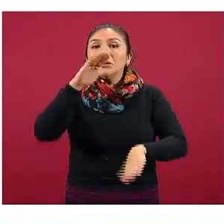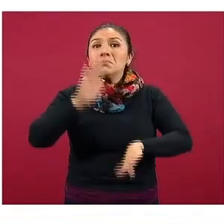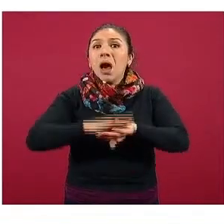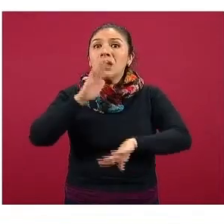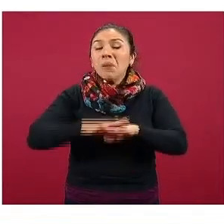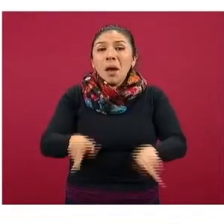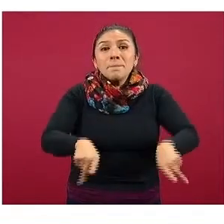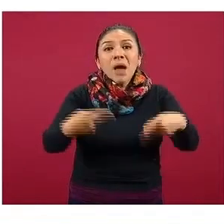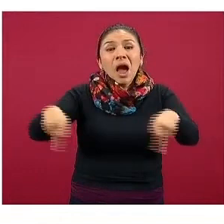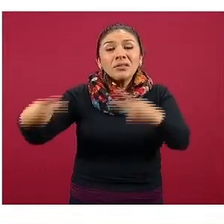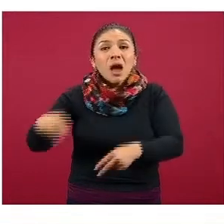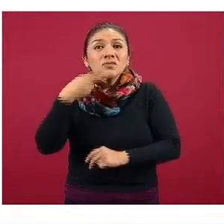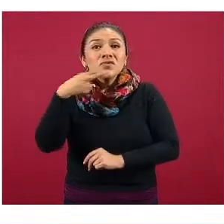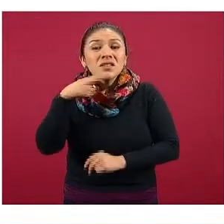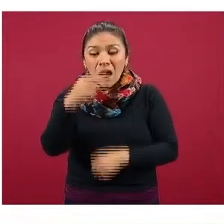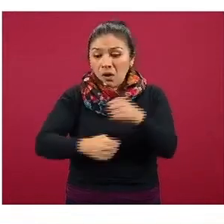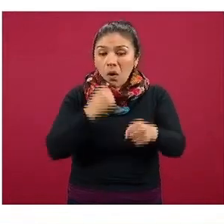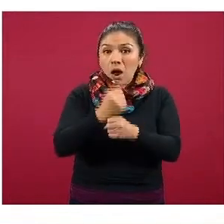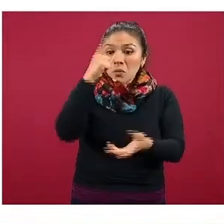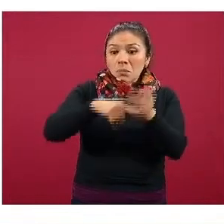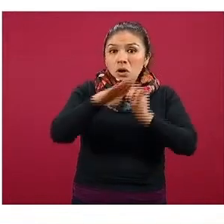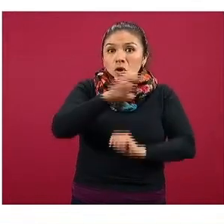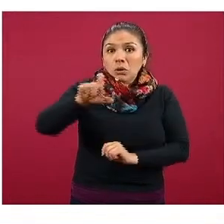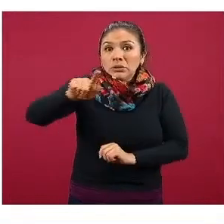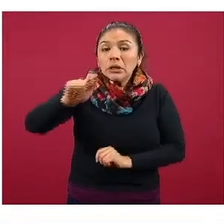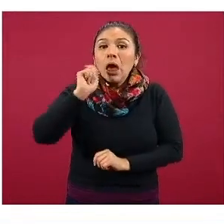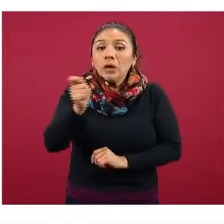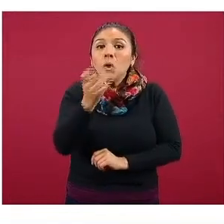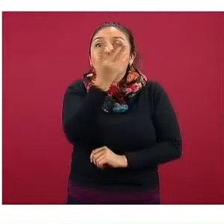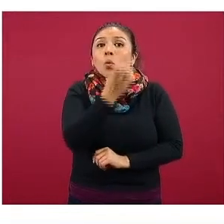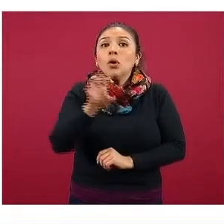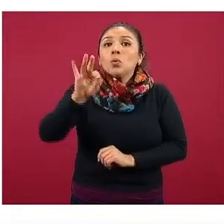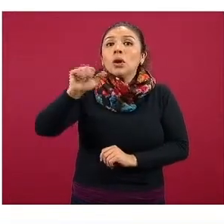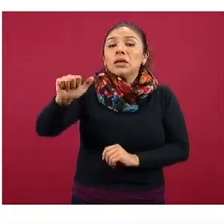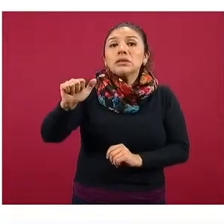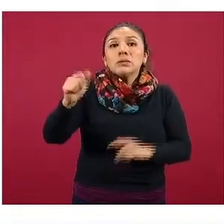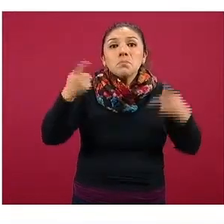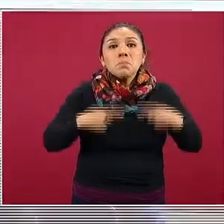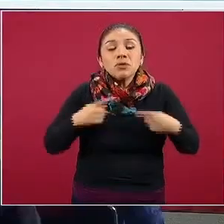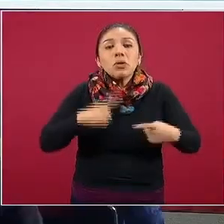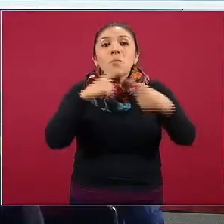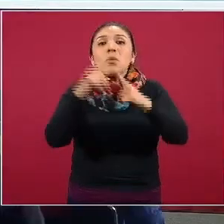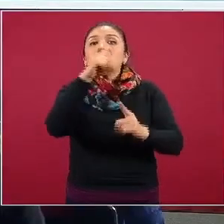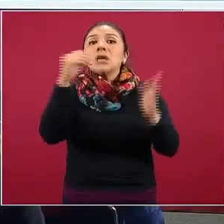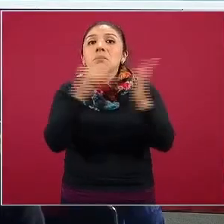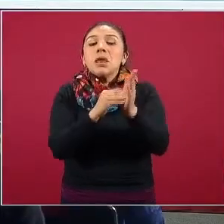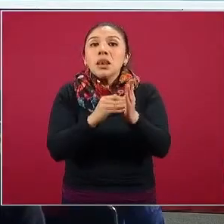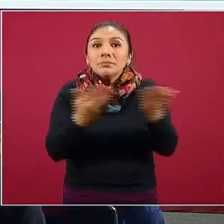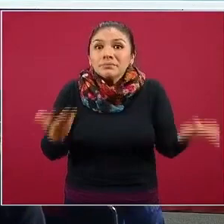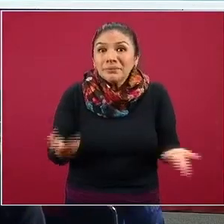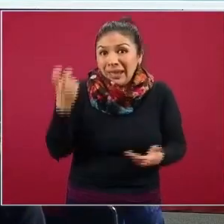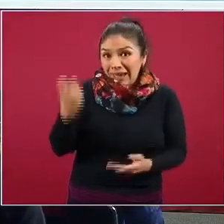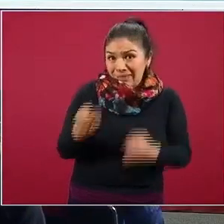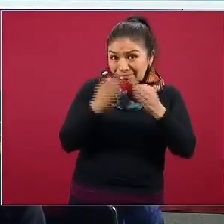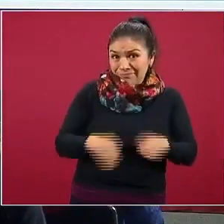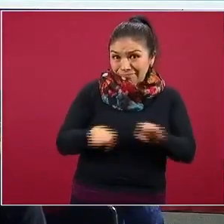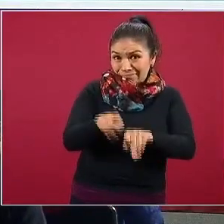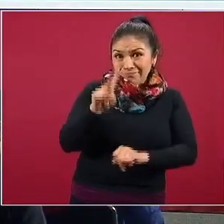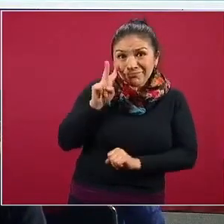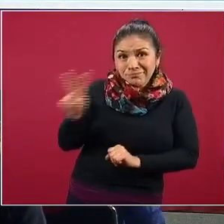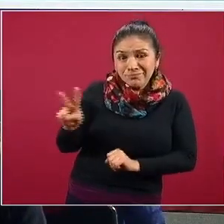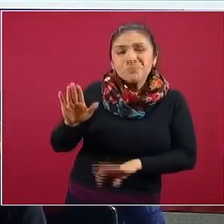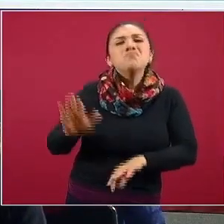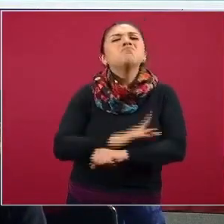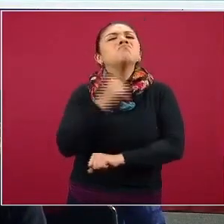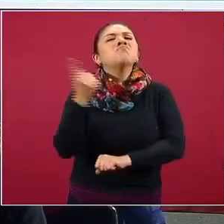tabaco, como para 1970 eran 446 por 100,000 hombres. Y esto es importante verlo porque